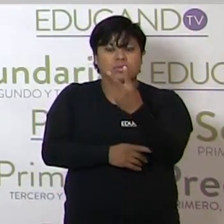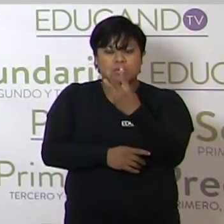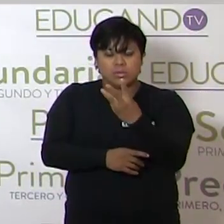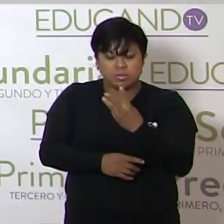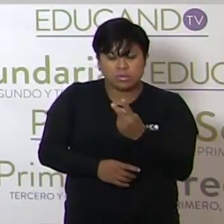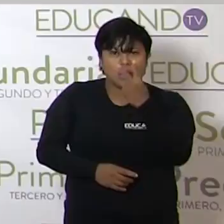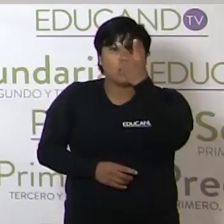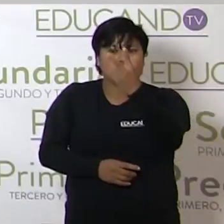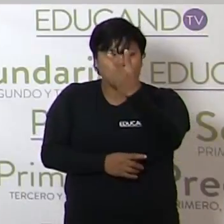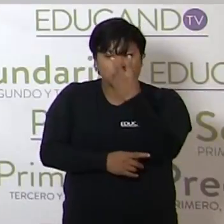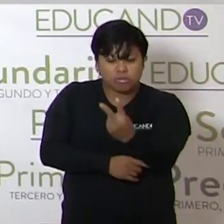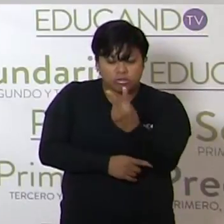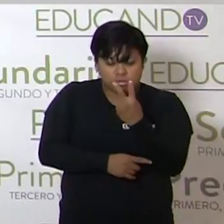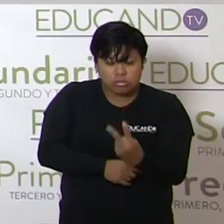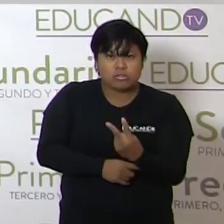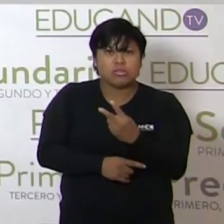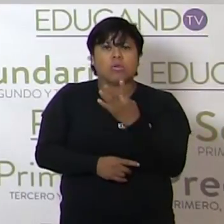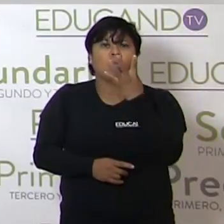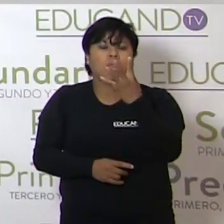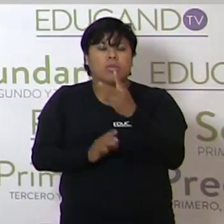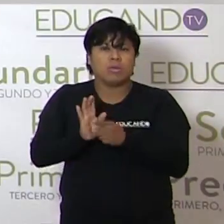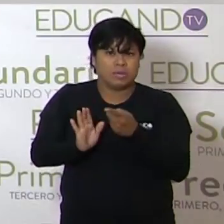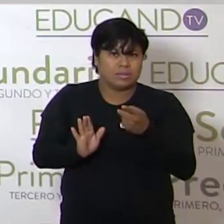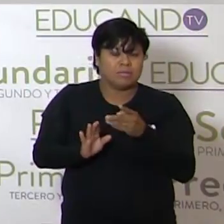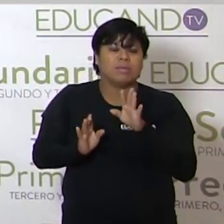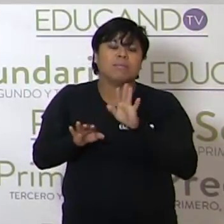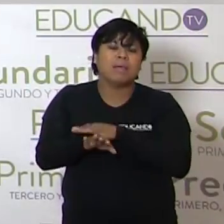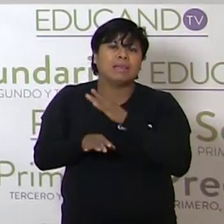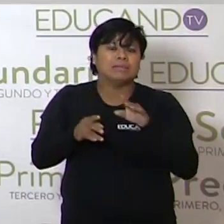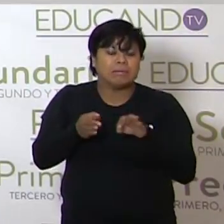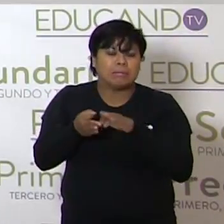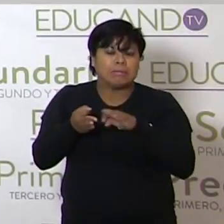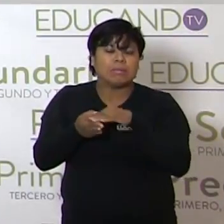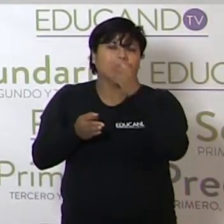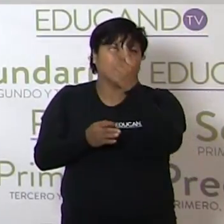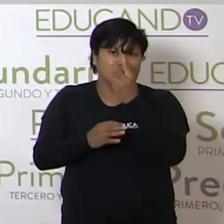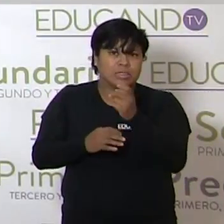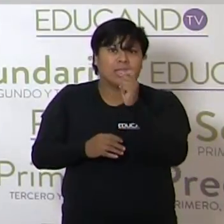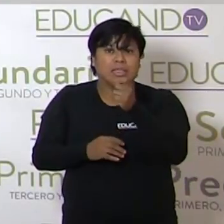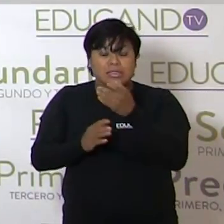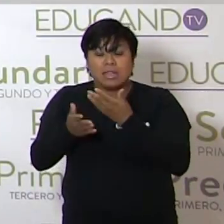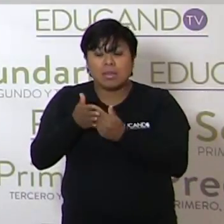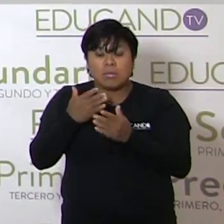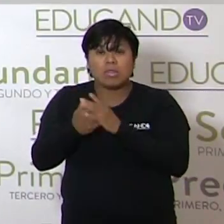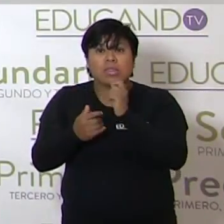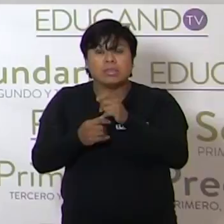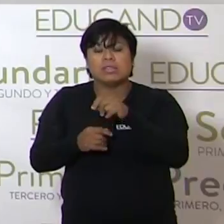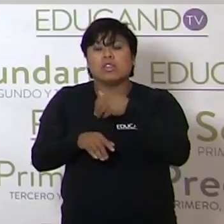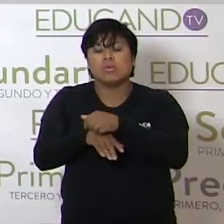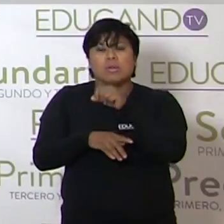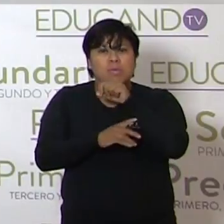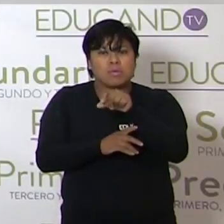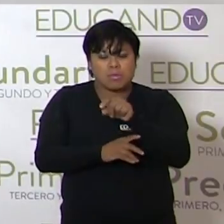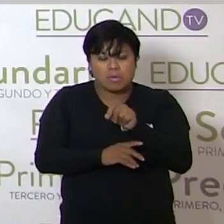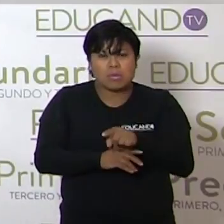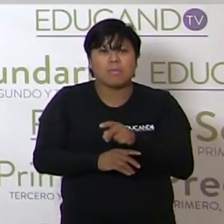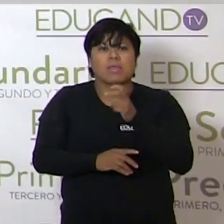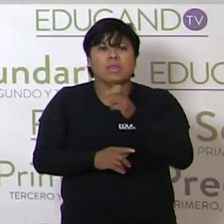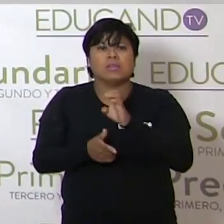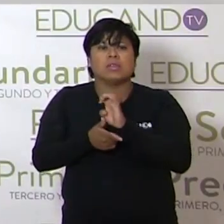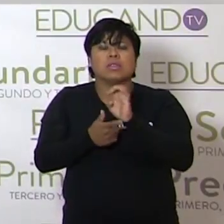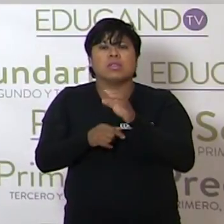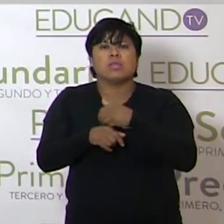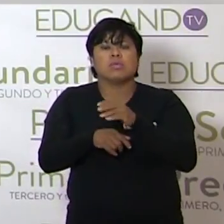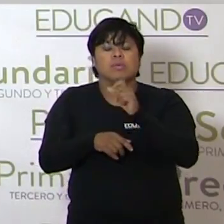3 veces, el 3 una vez, el 4 una vez, el 5 una vez y el 8 una vez. Entonces la moda es el número que se repite más veces. En este caso el número